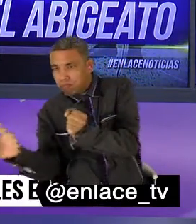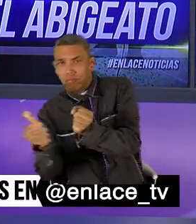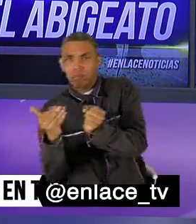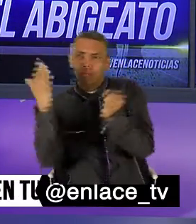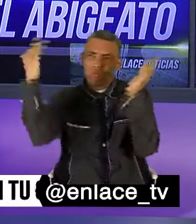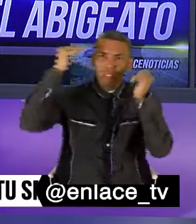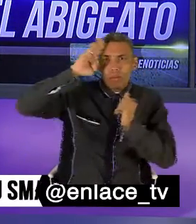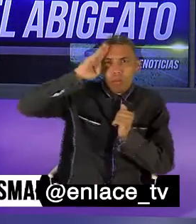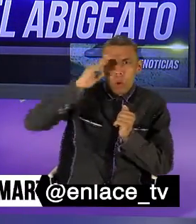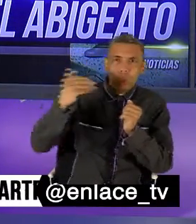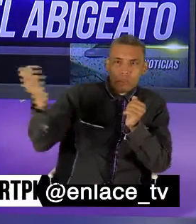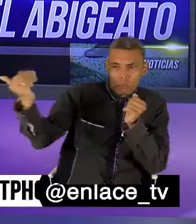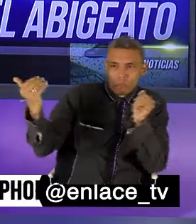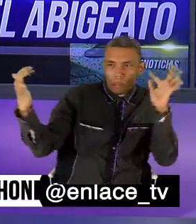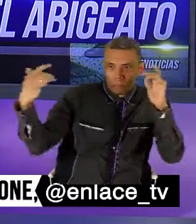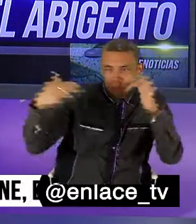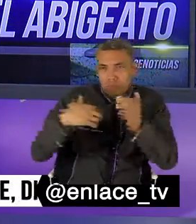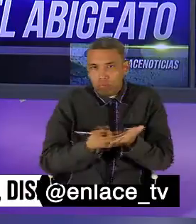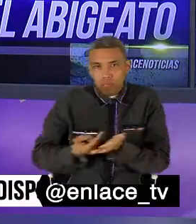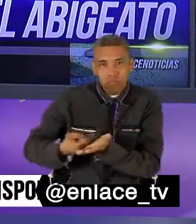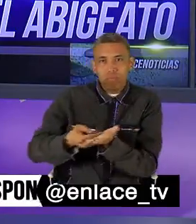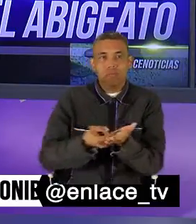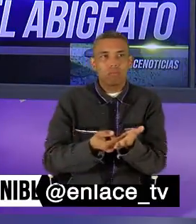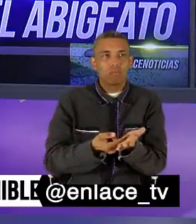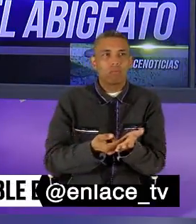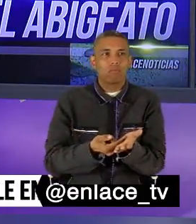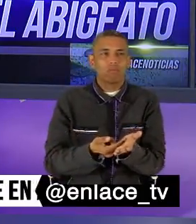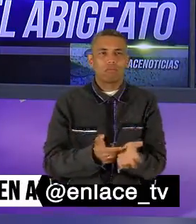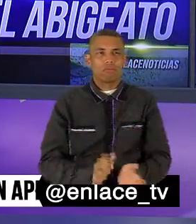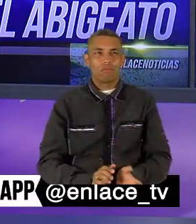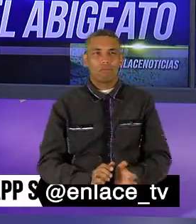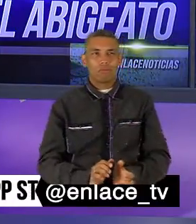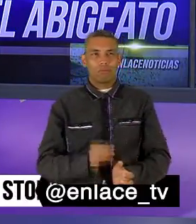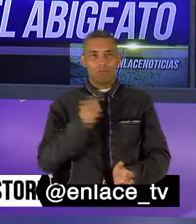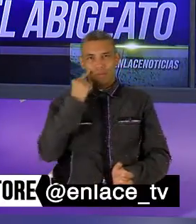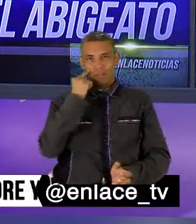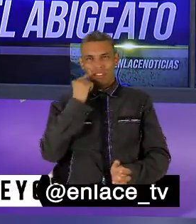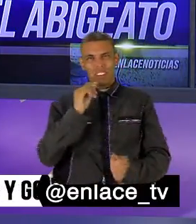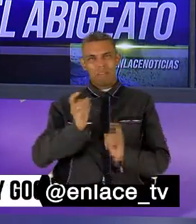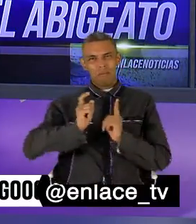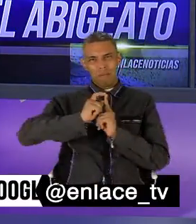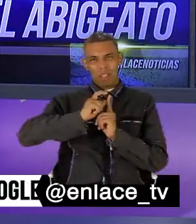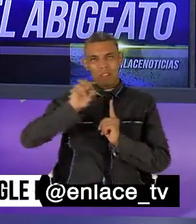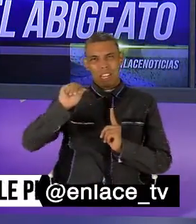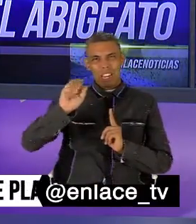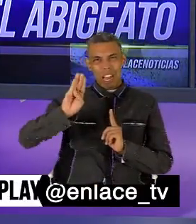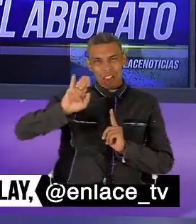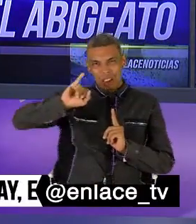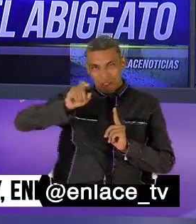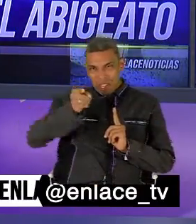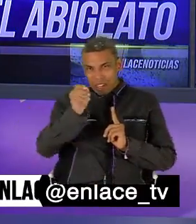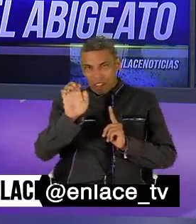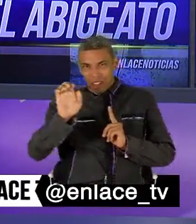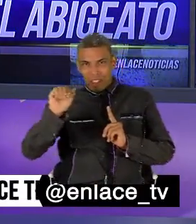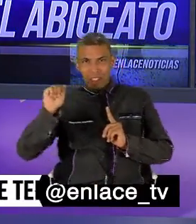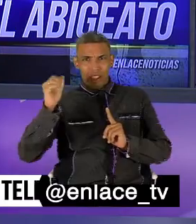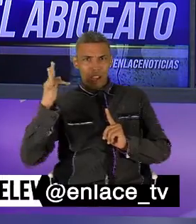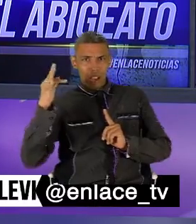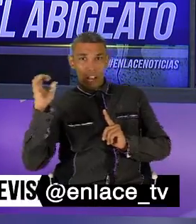la reaparición del abigeato en este territorio. El pasado fin de semana se llevaron del corregimiento El